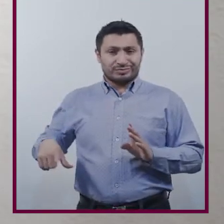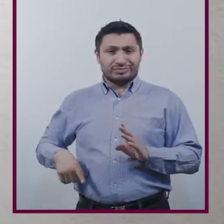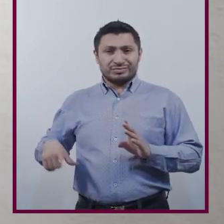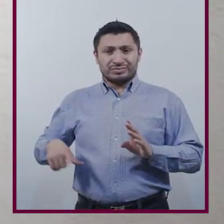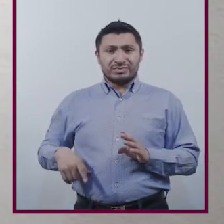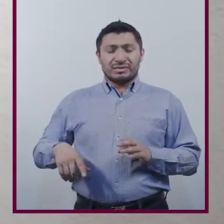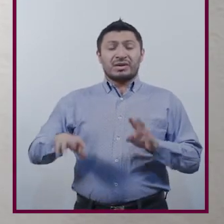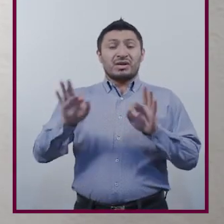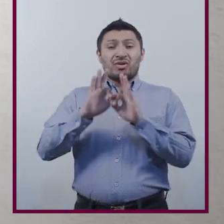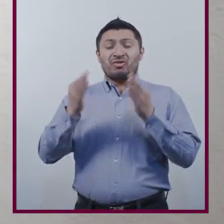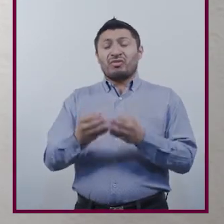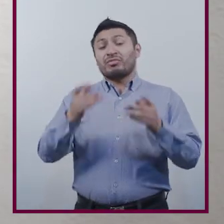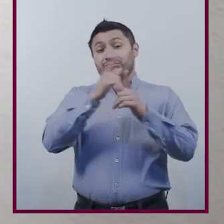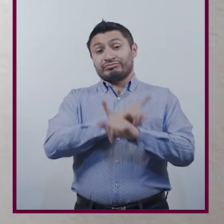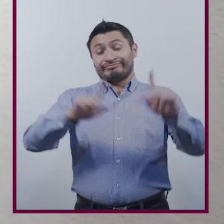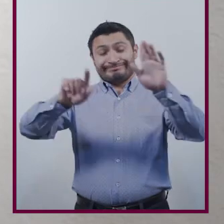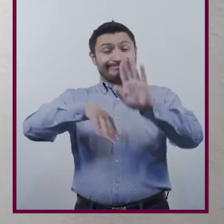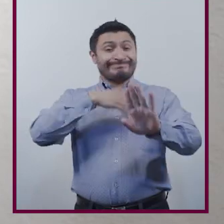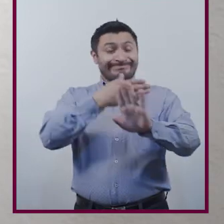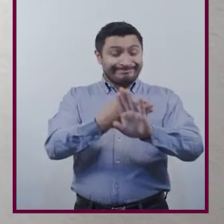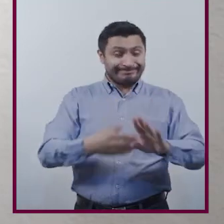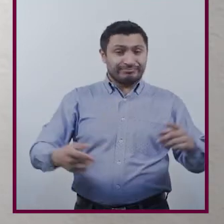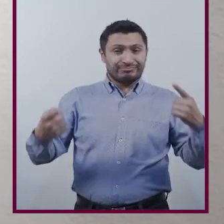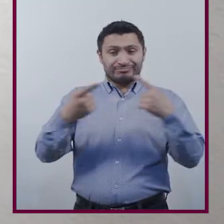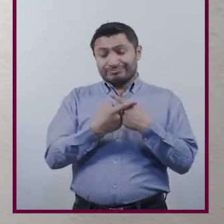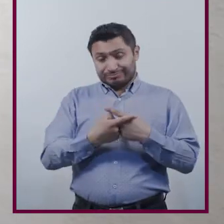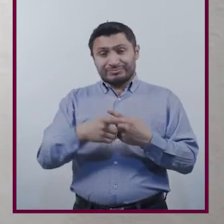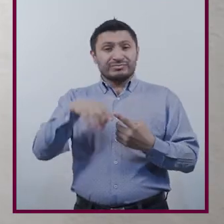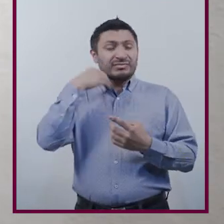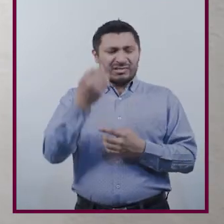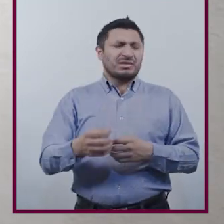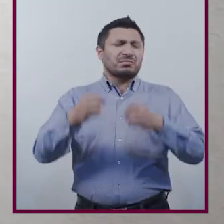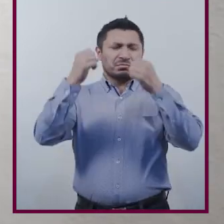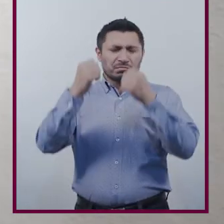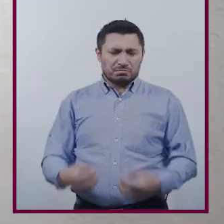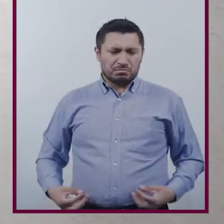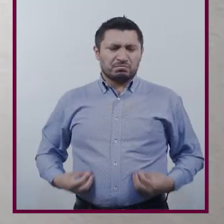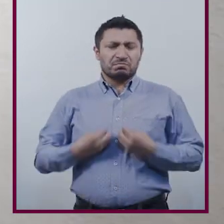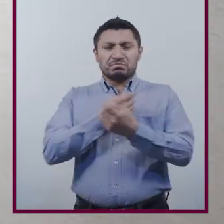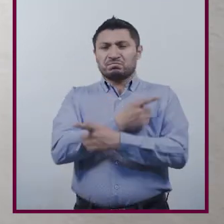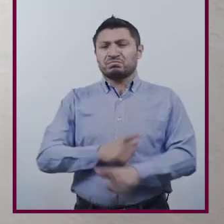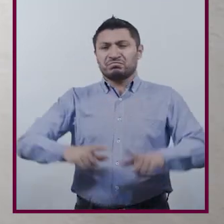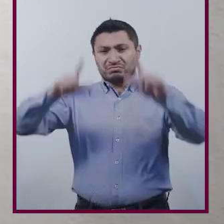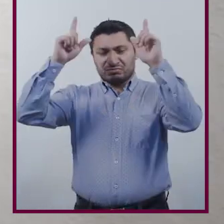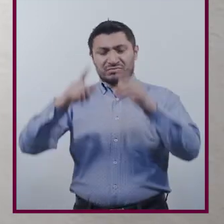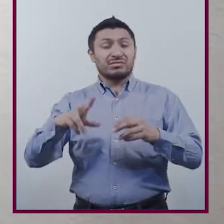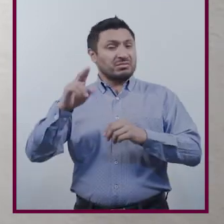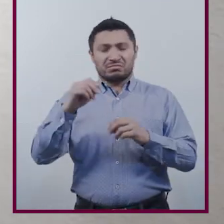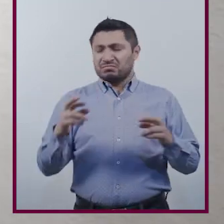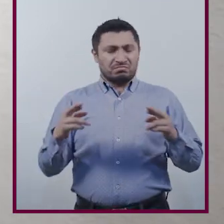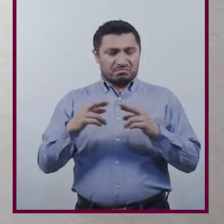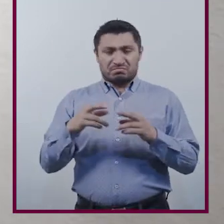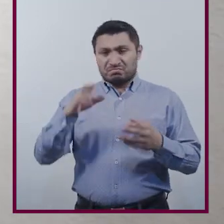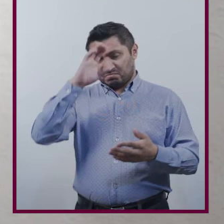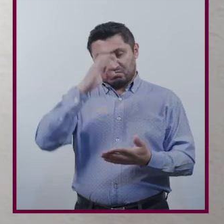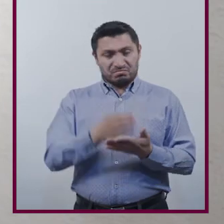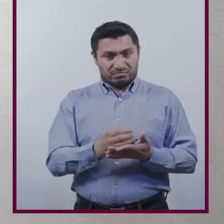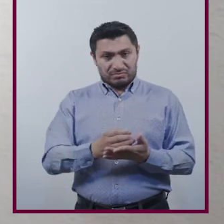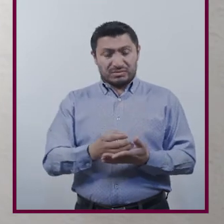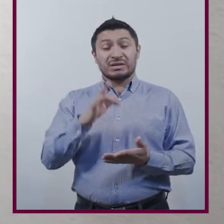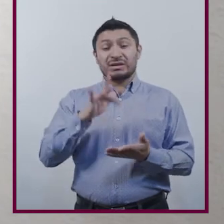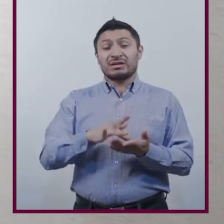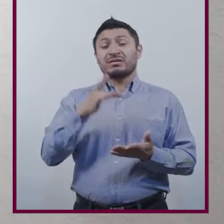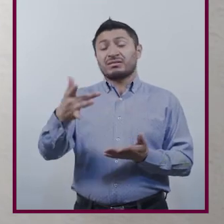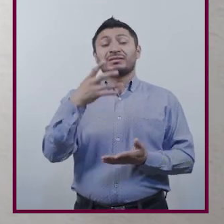del modelo liberal, que estaban convencidos de que se podía tener una vida plena en un estado laico. Gracias a estas luchas,